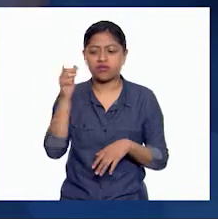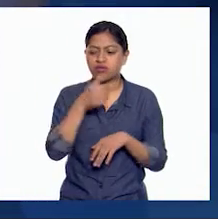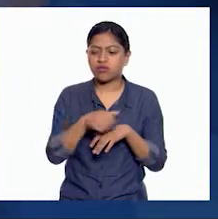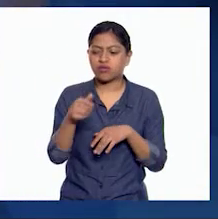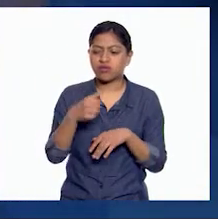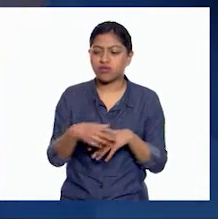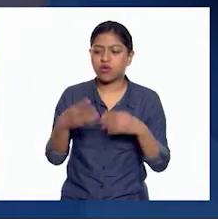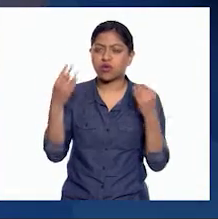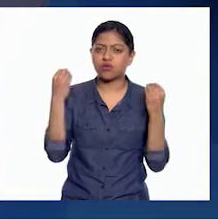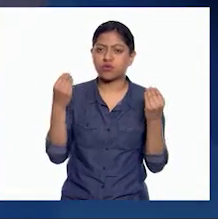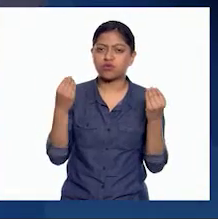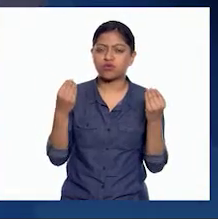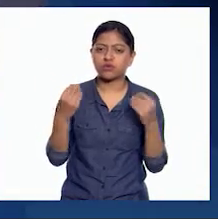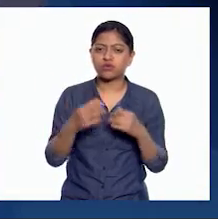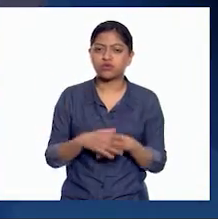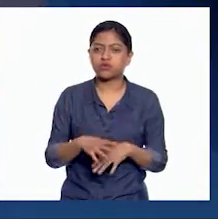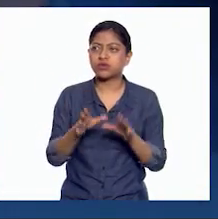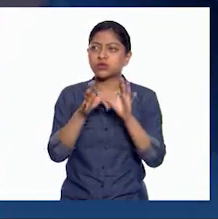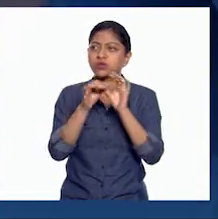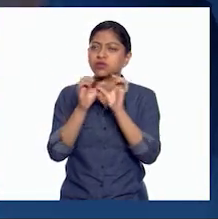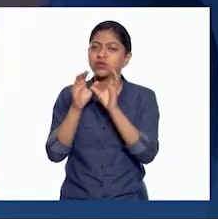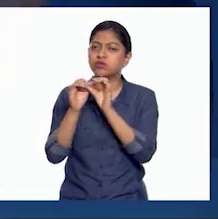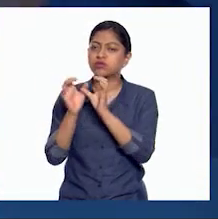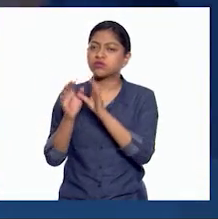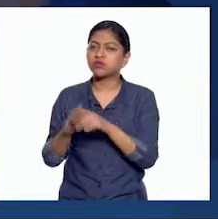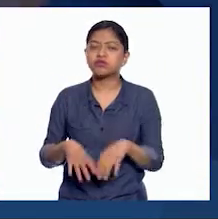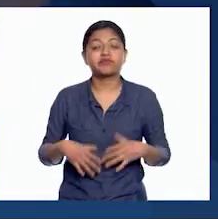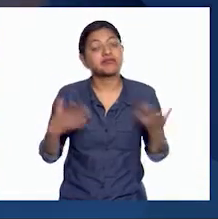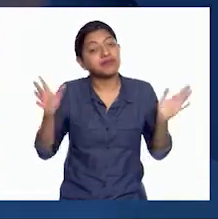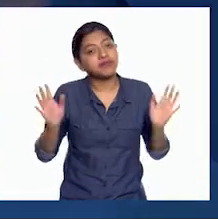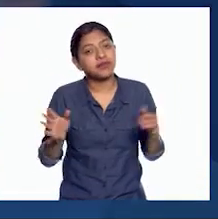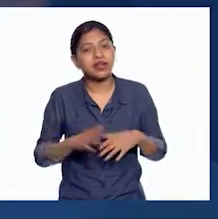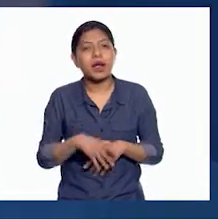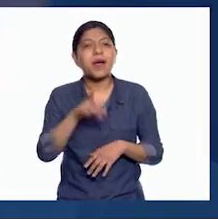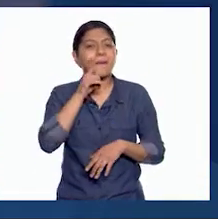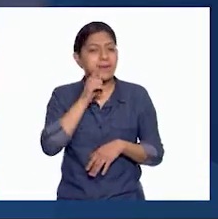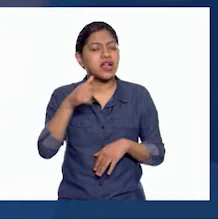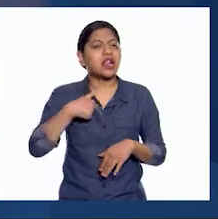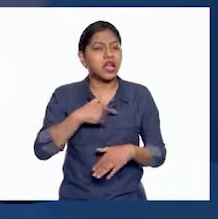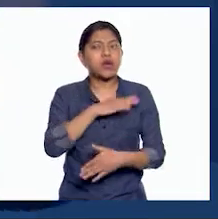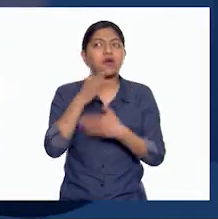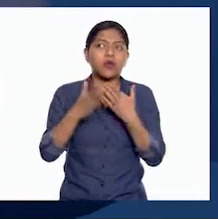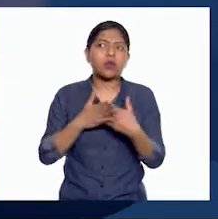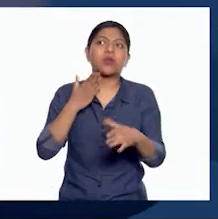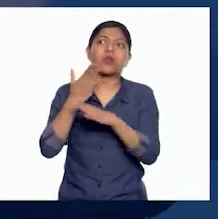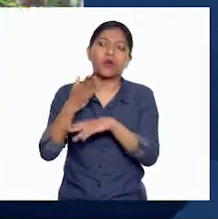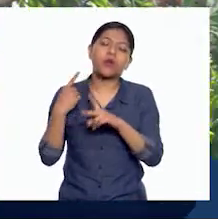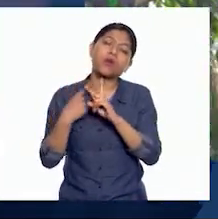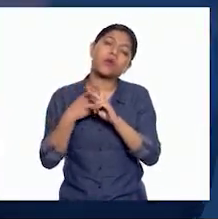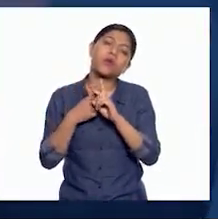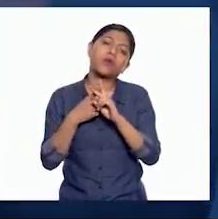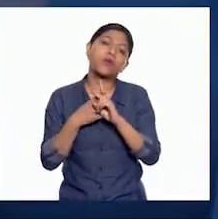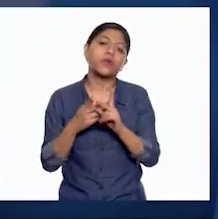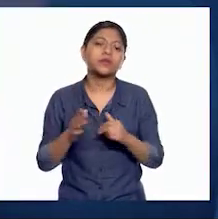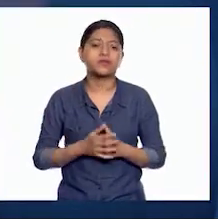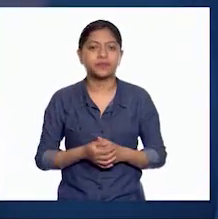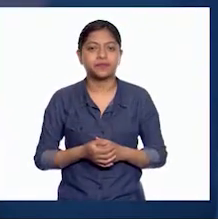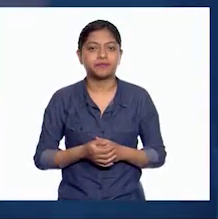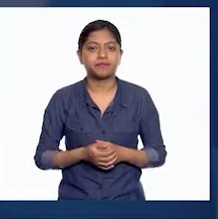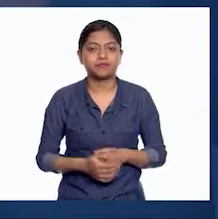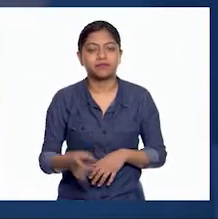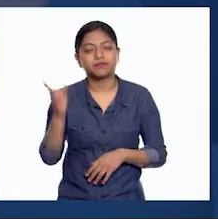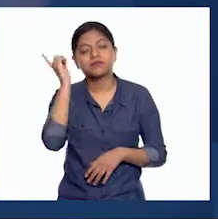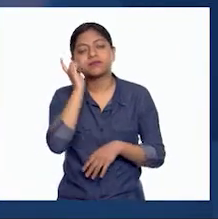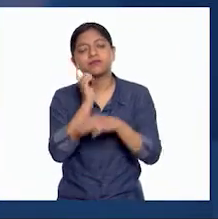Son muchísimas aves. ¡Ah, bueno, mañana voy a ir a contar las otras! Así que se